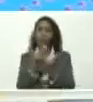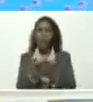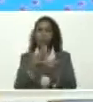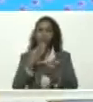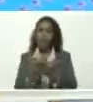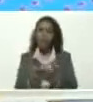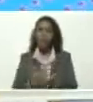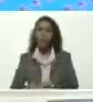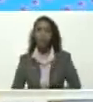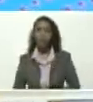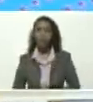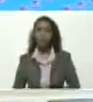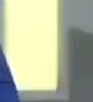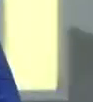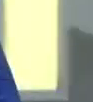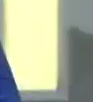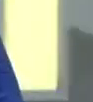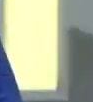Gracias.